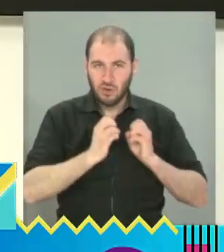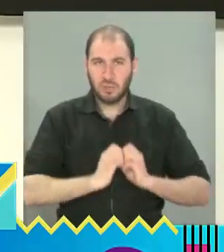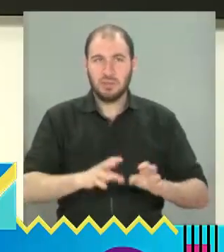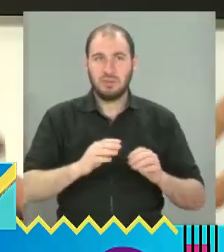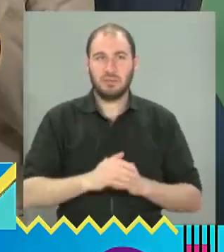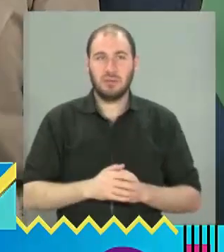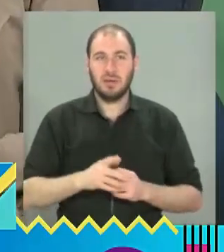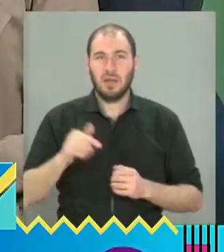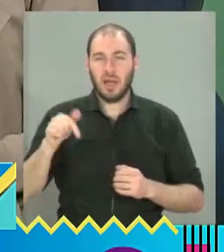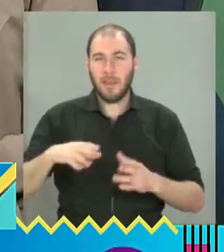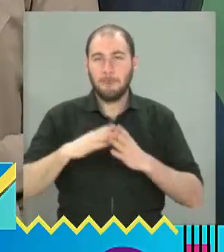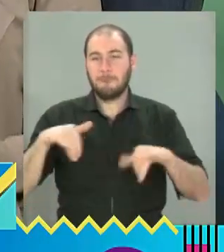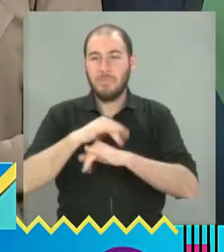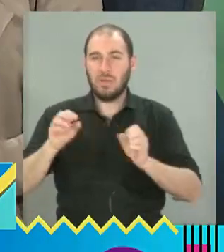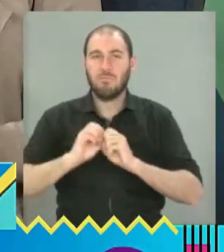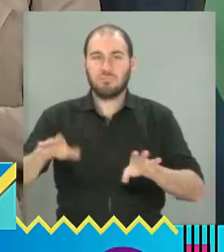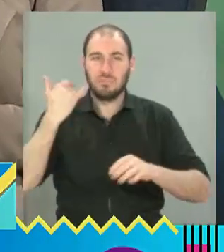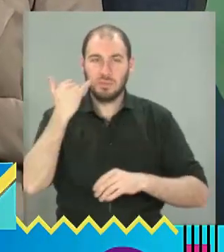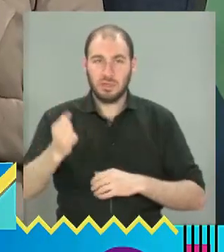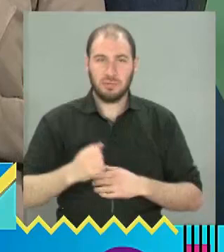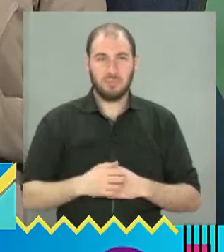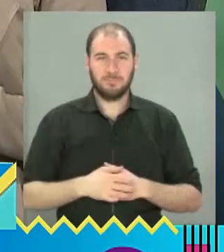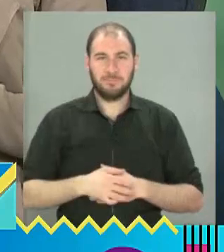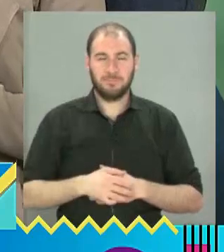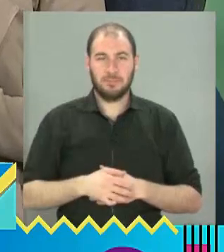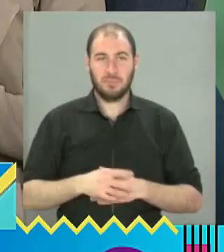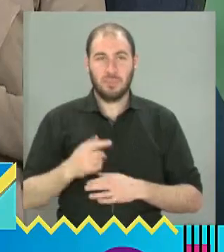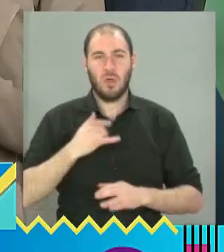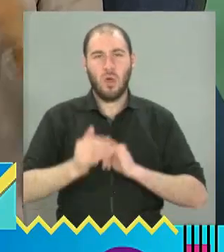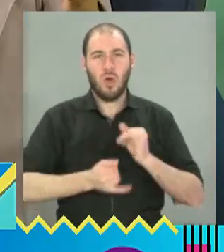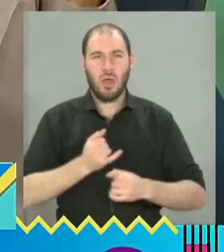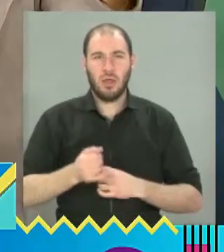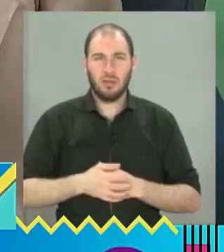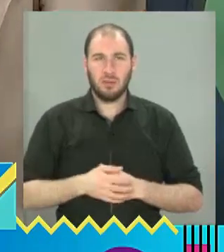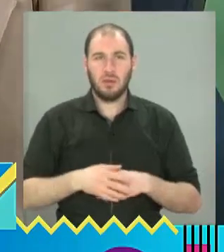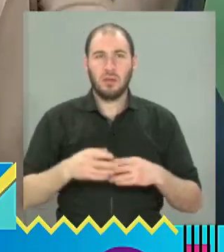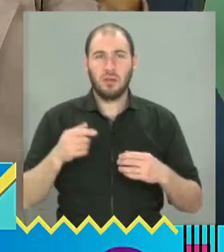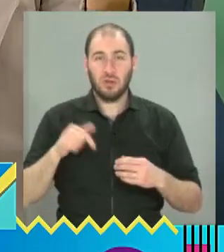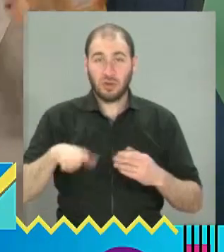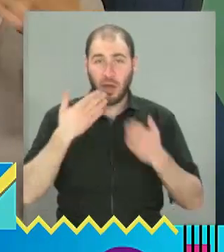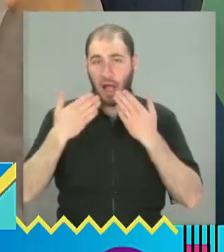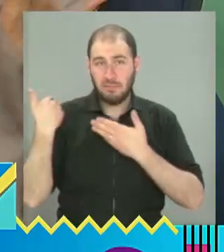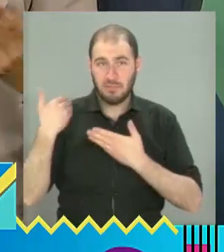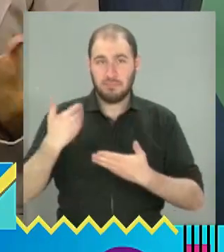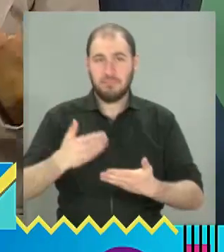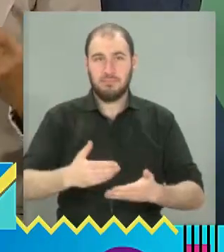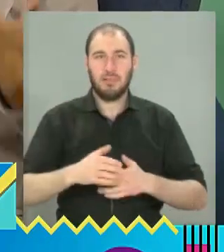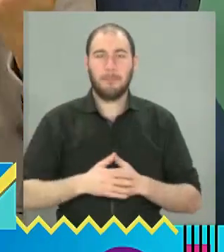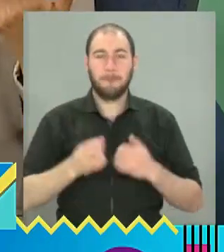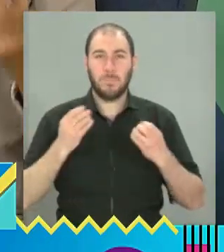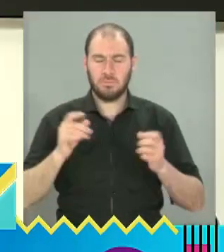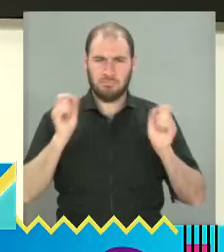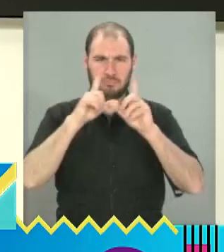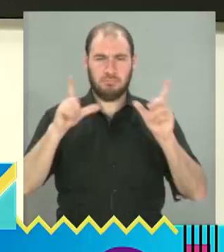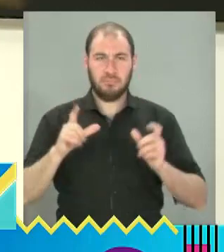digamos, y ya están en los medios de comunicación. Y mirá que te digo que es algo que lo hemos venido hablando mucho, porque llama